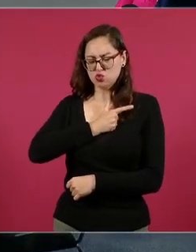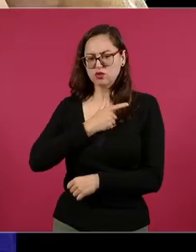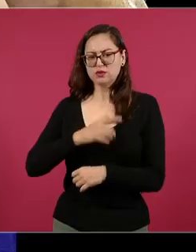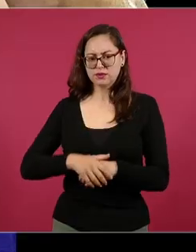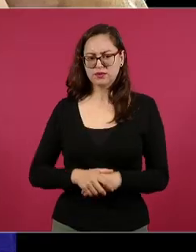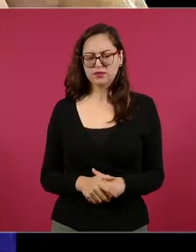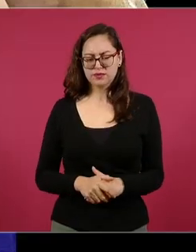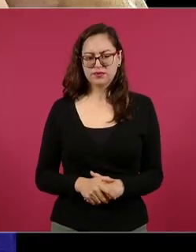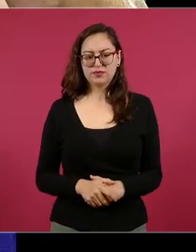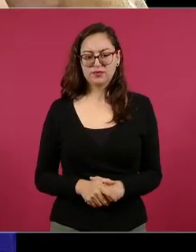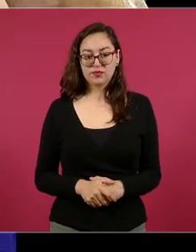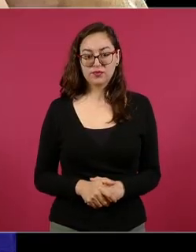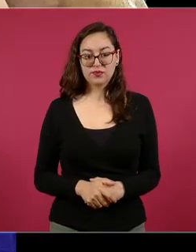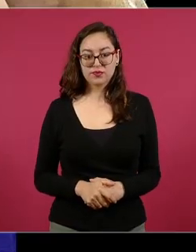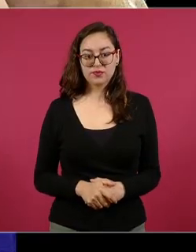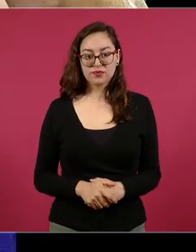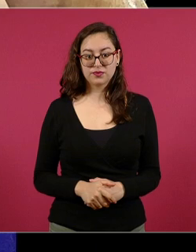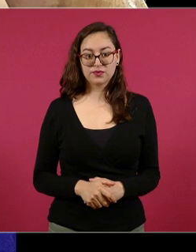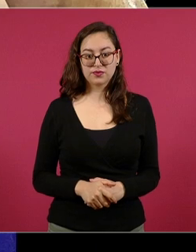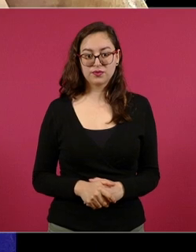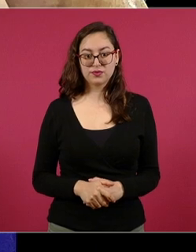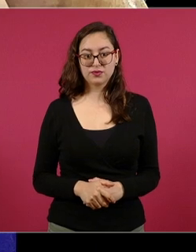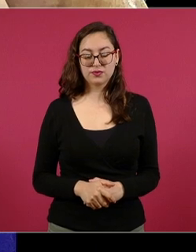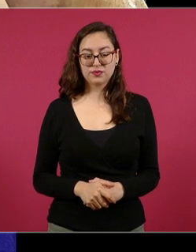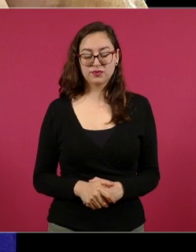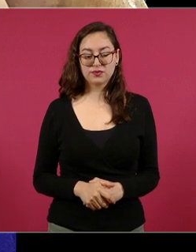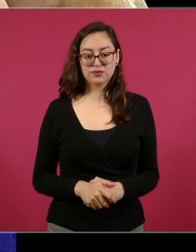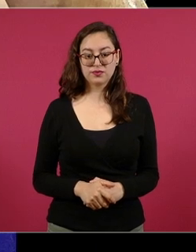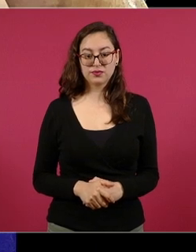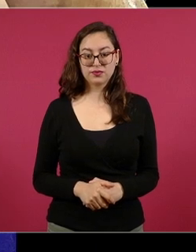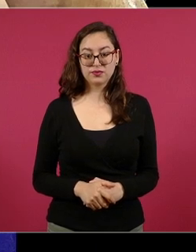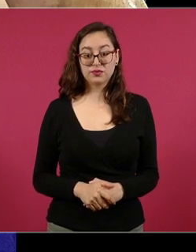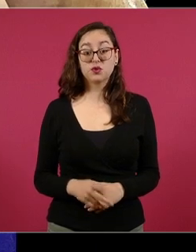No hablo del box político.